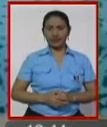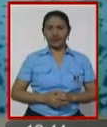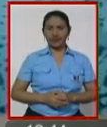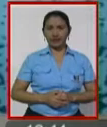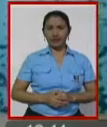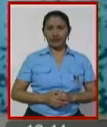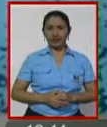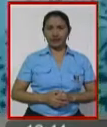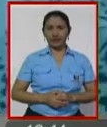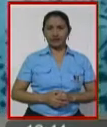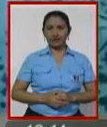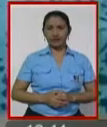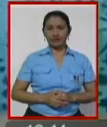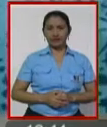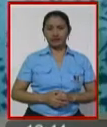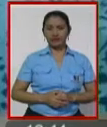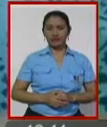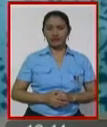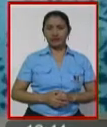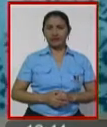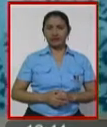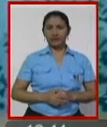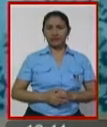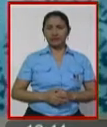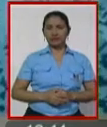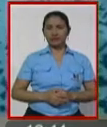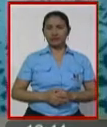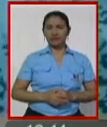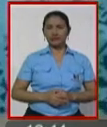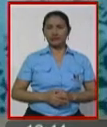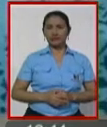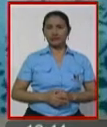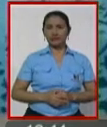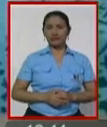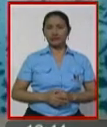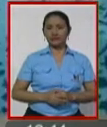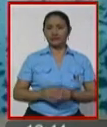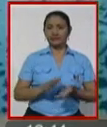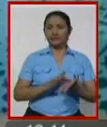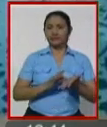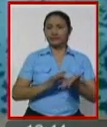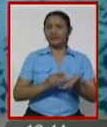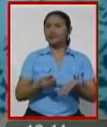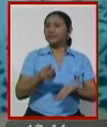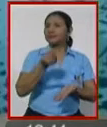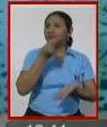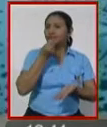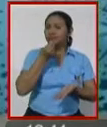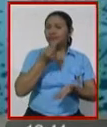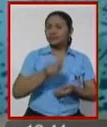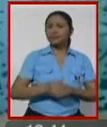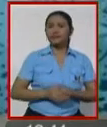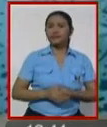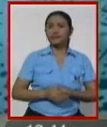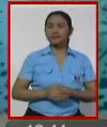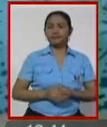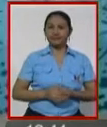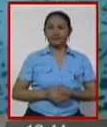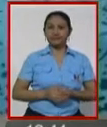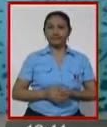una tableta. Yo no quise tomar. Me estaba